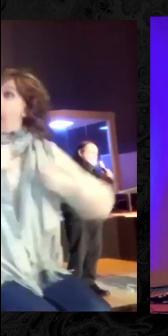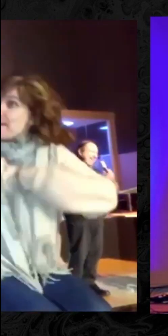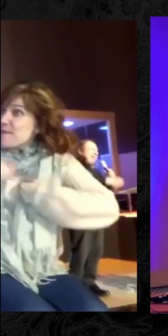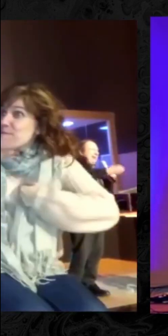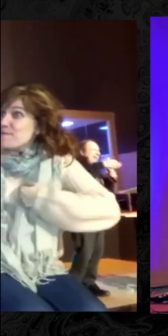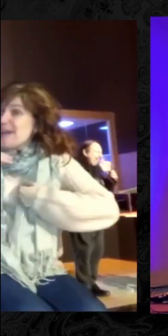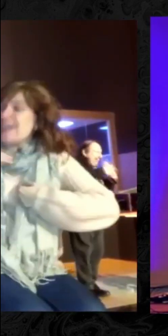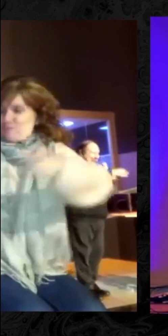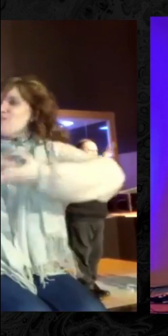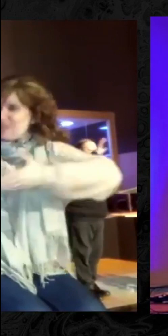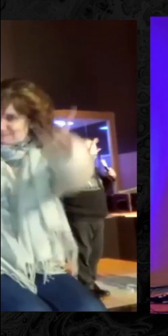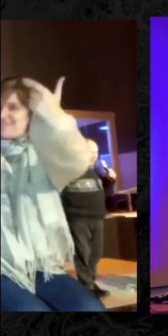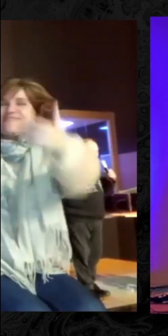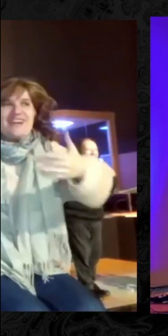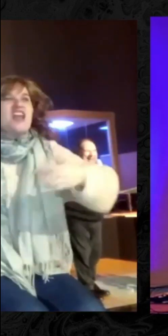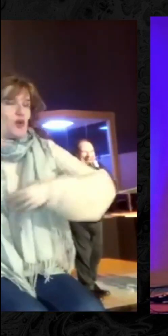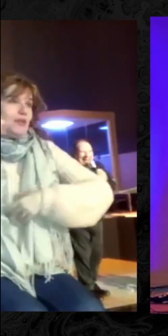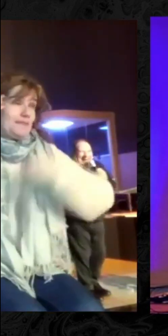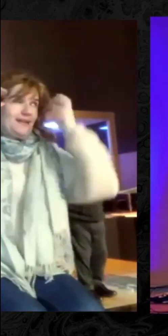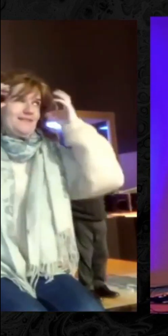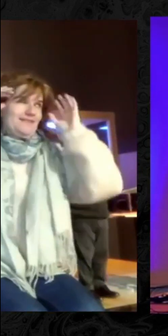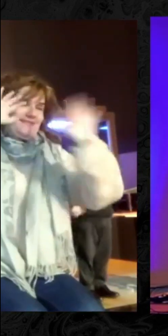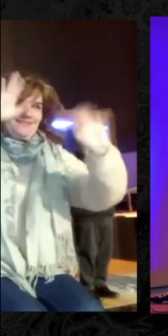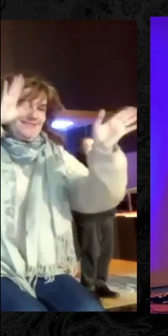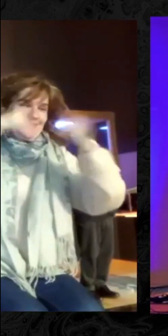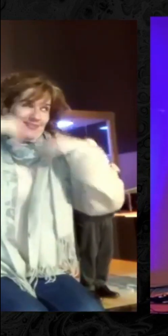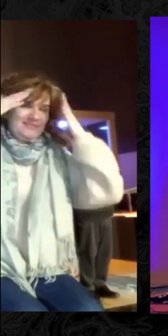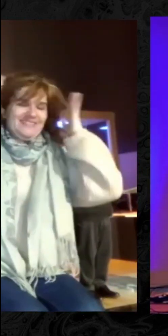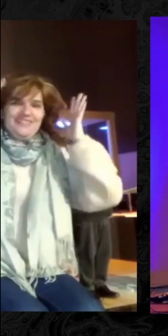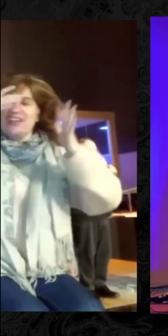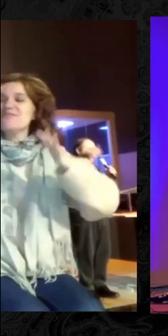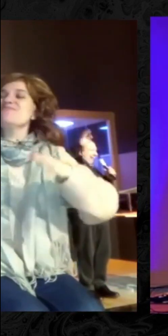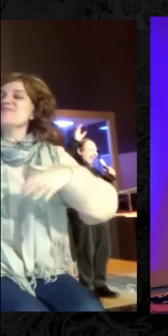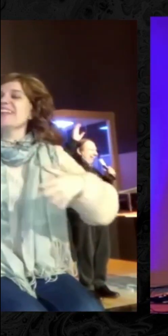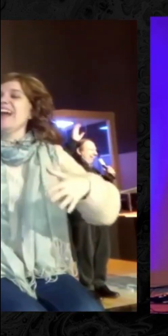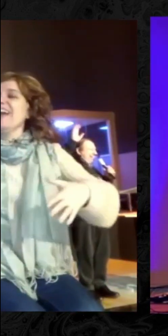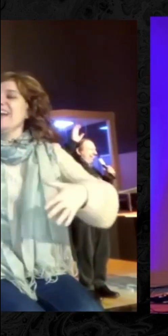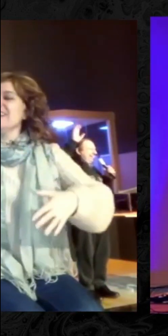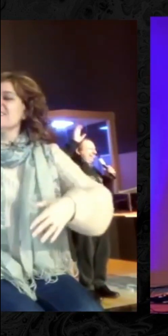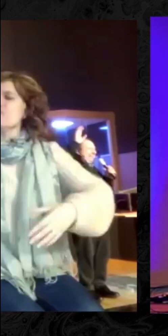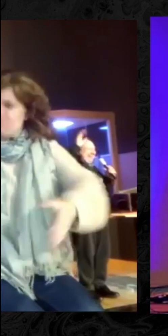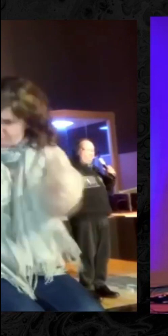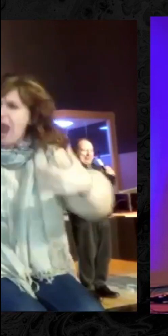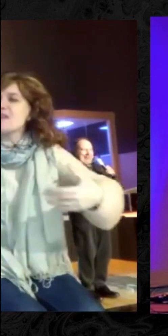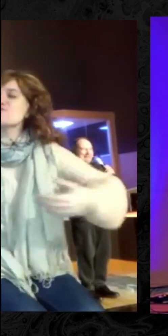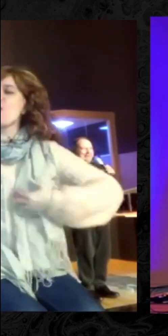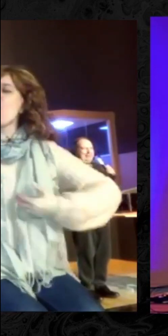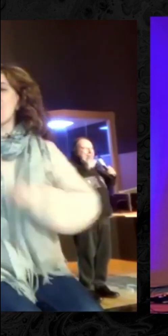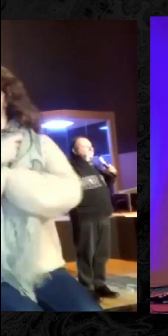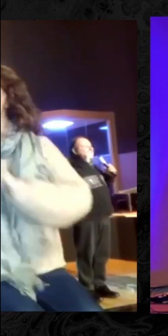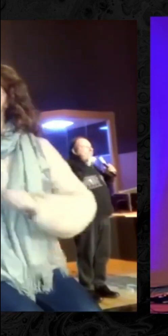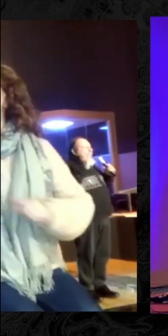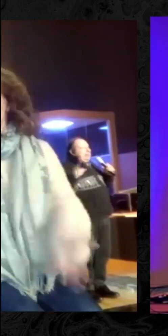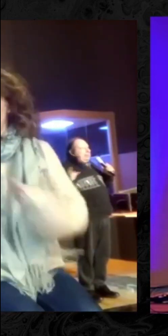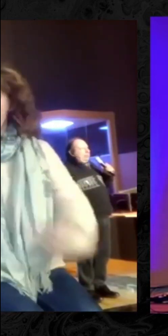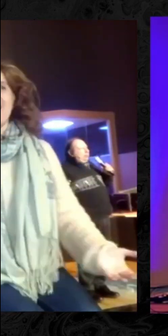tela mía estaba yo también un poco loco pero a veces esa locura a Dios le agrada y cuando quieras Por